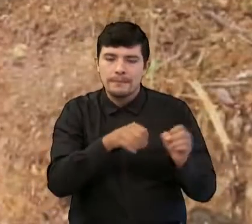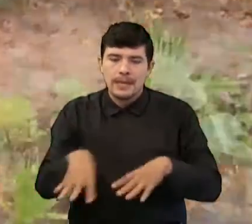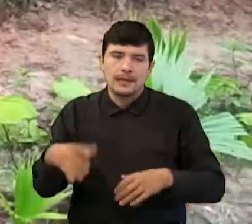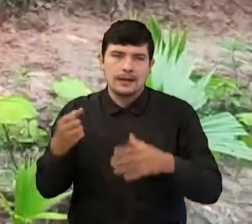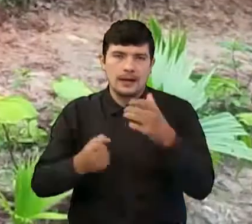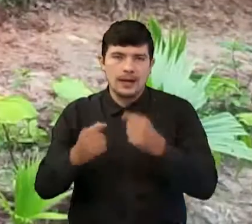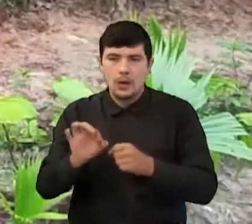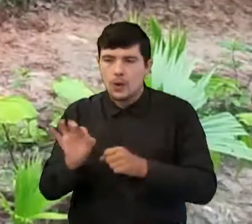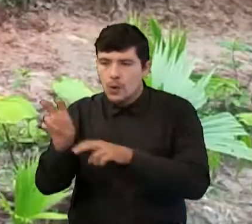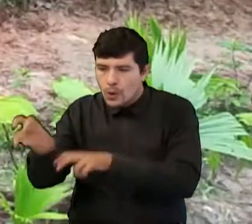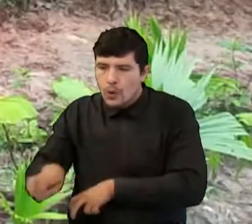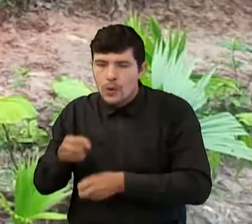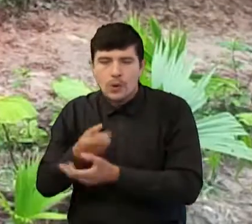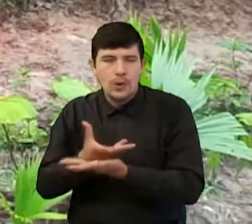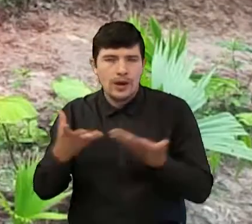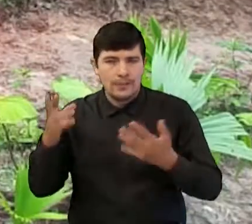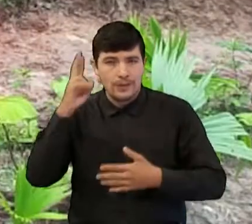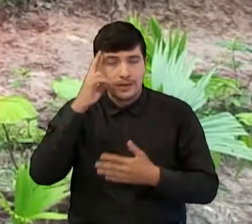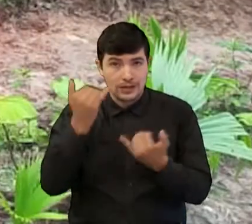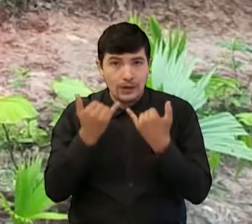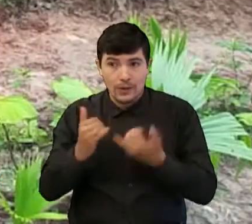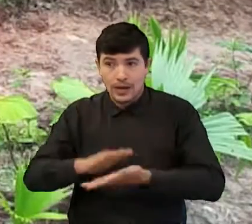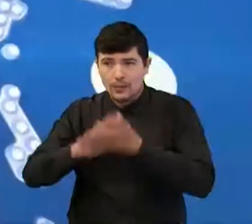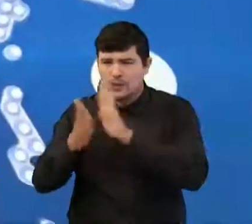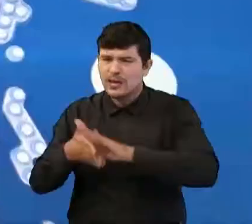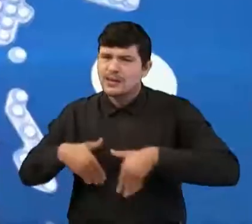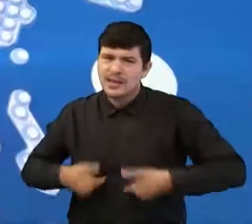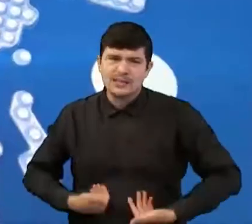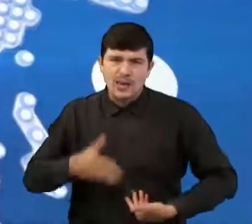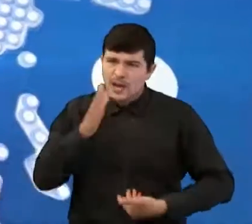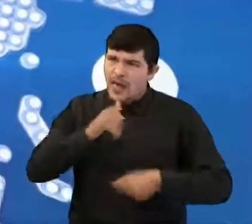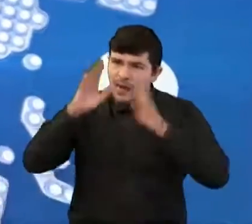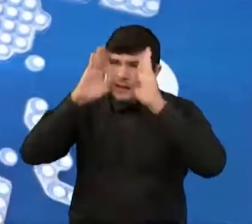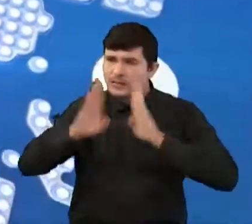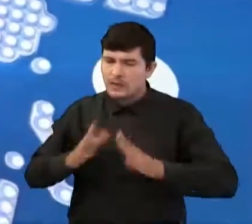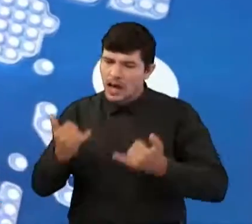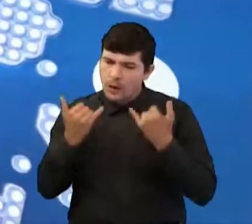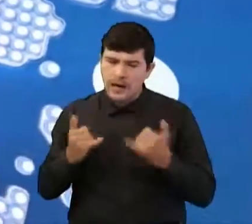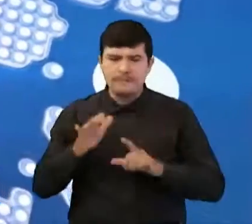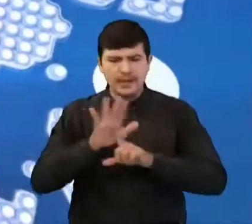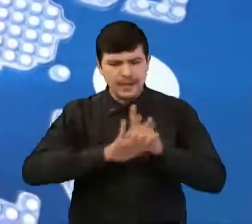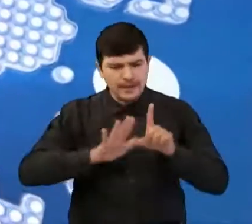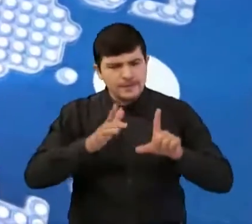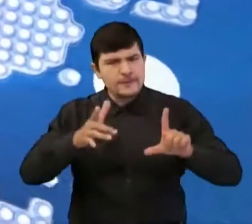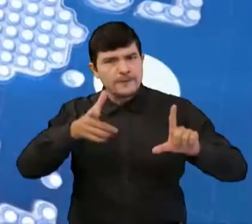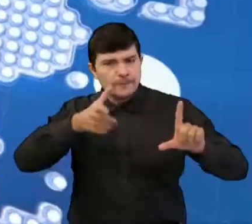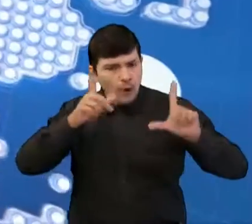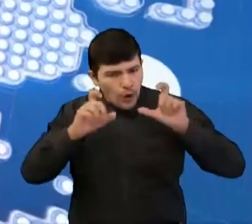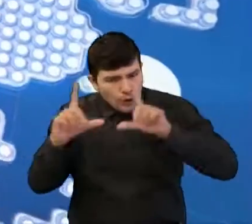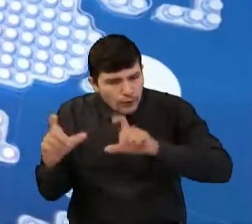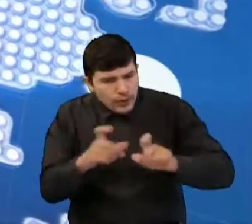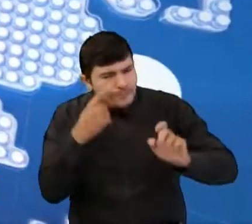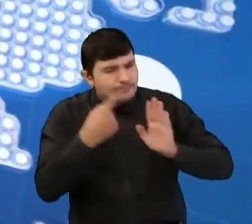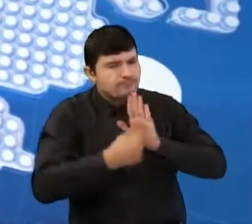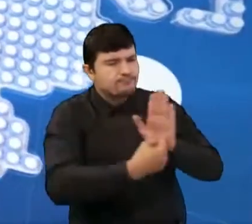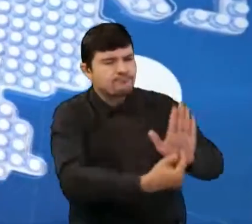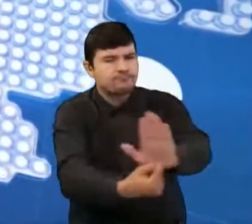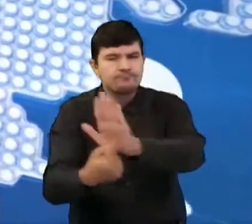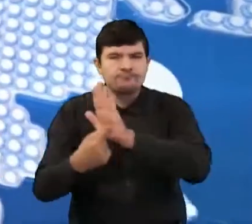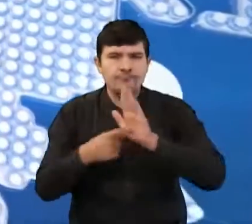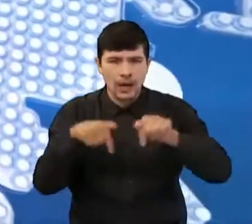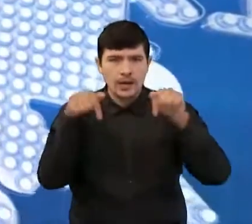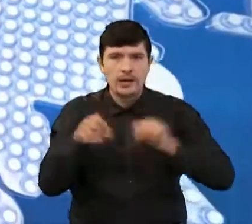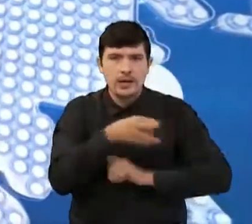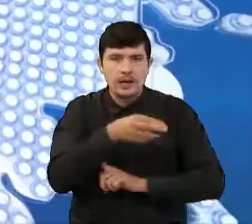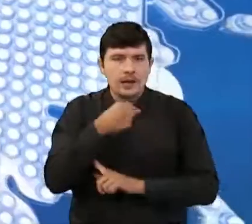región una serie de videos donde se evidencia el mal estado en que se encuentra esta vía y las dificultades por las que tienen que pasear